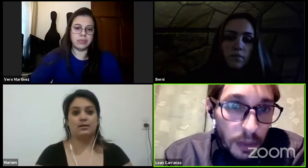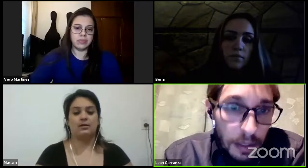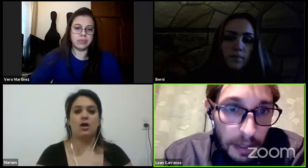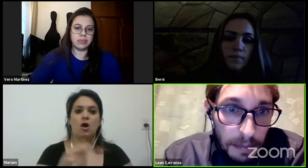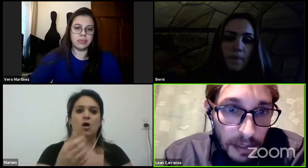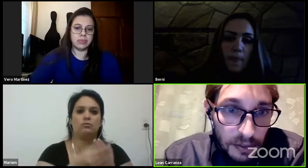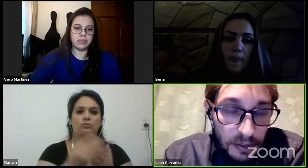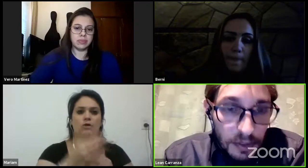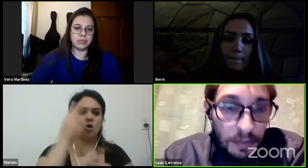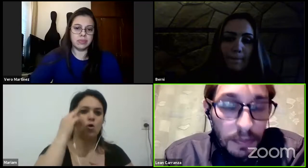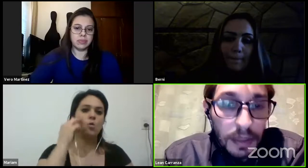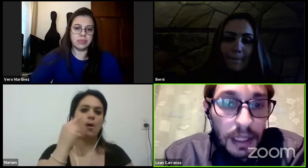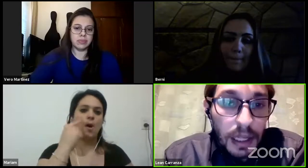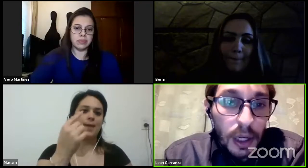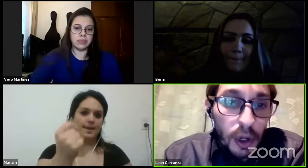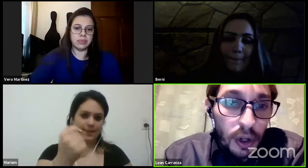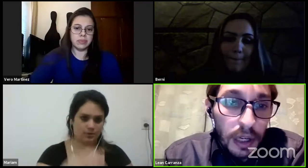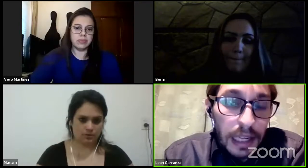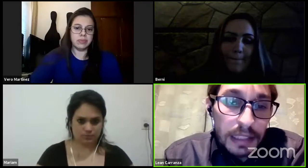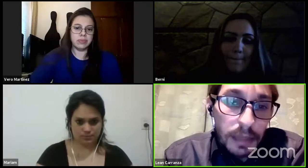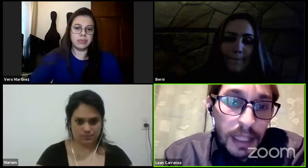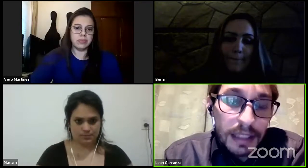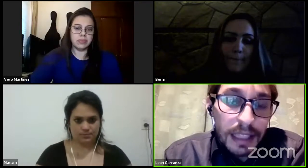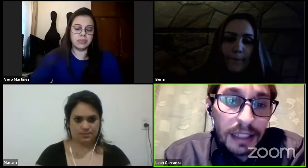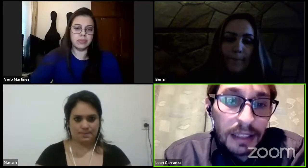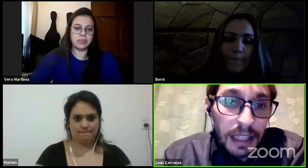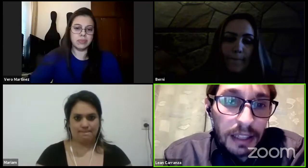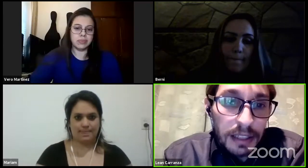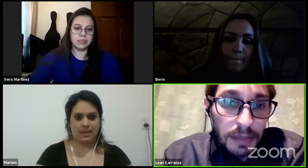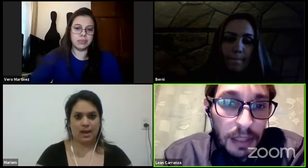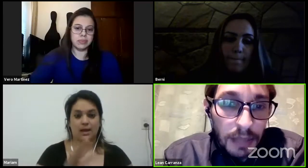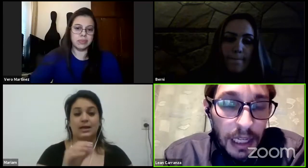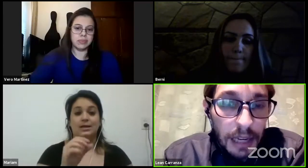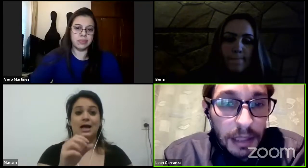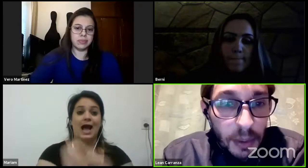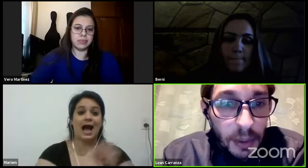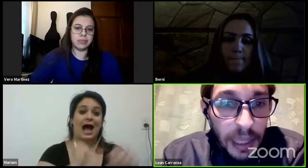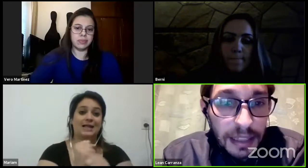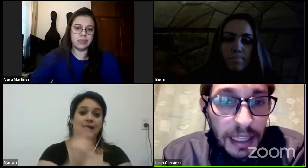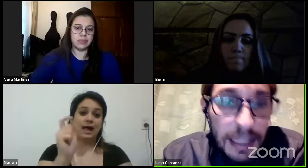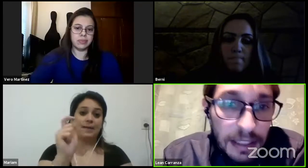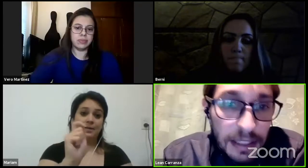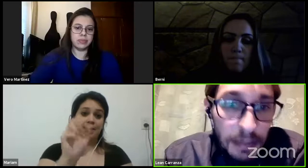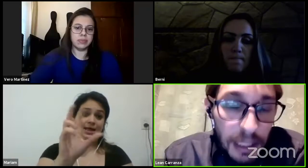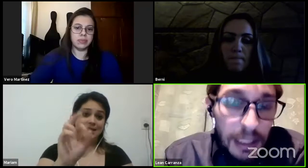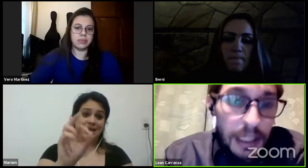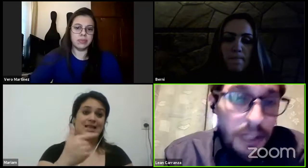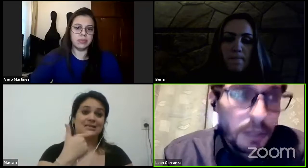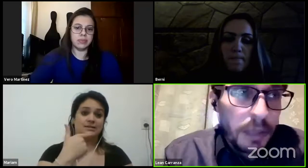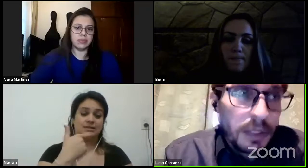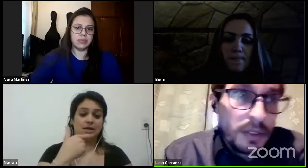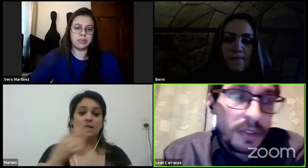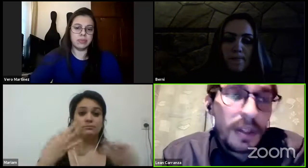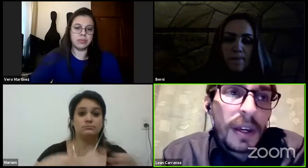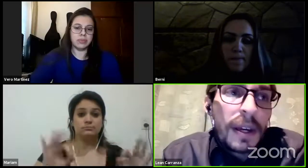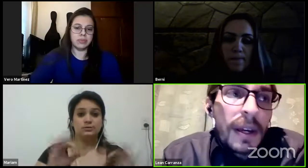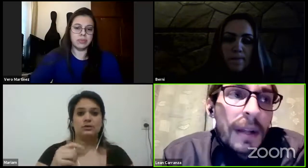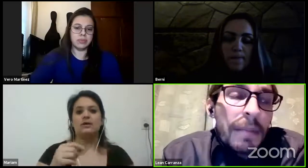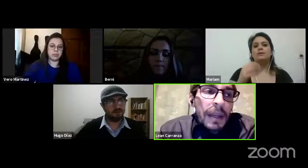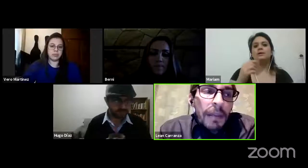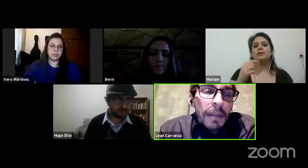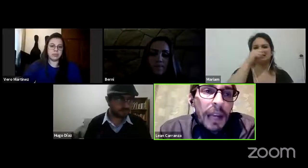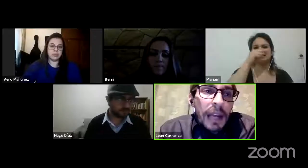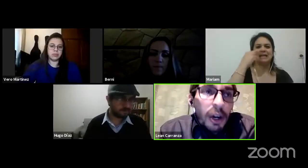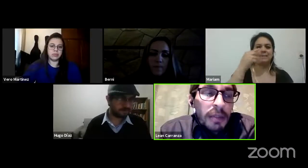un costo de 9 mil pesos con la salvedad que hasta el 30 de septiembre la matrícula está en 7 mil 500 pesos